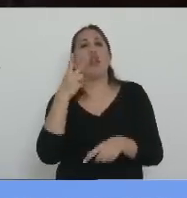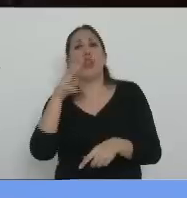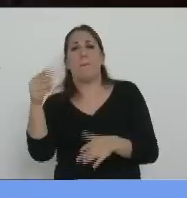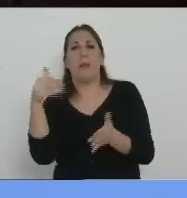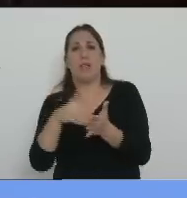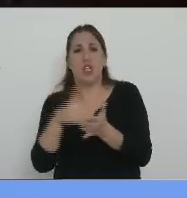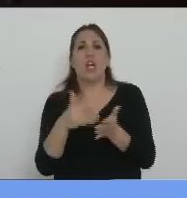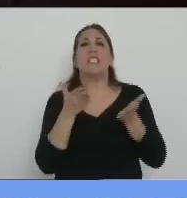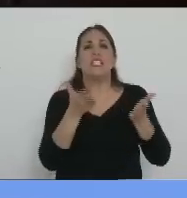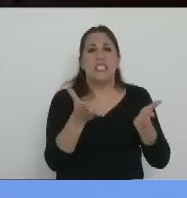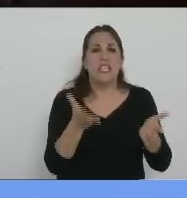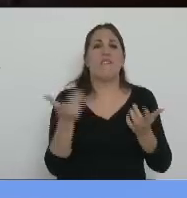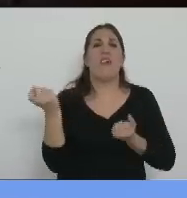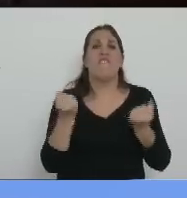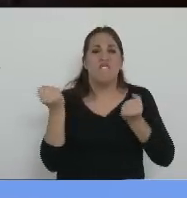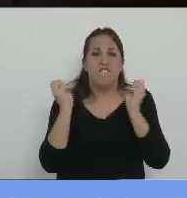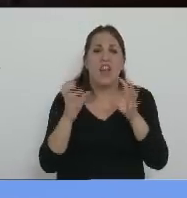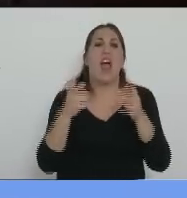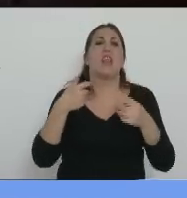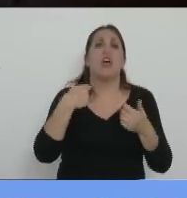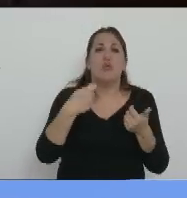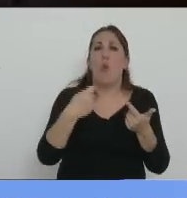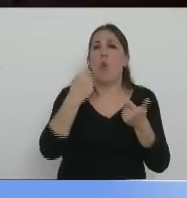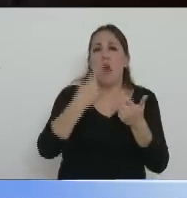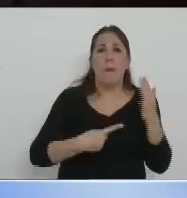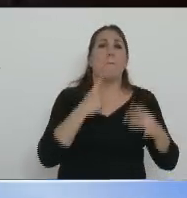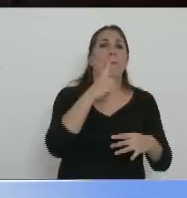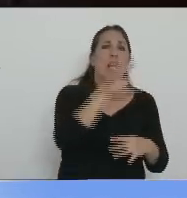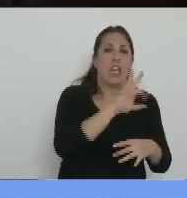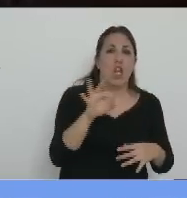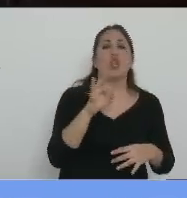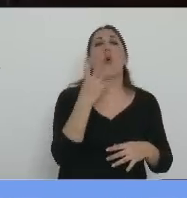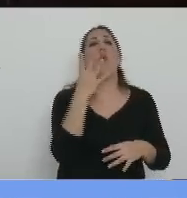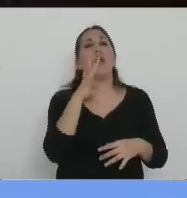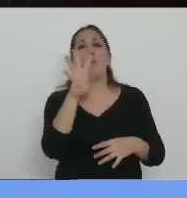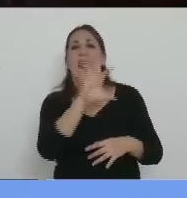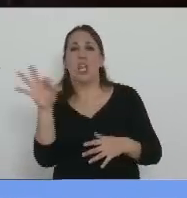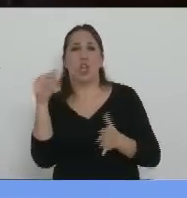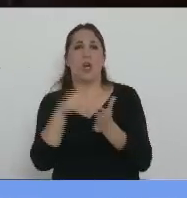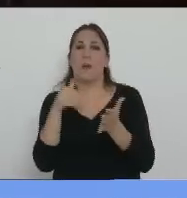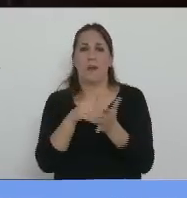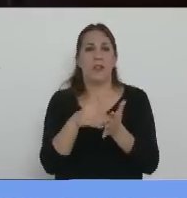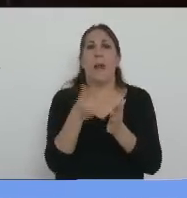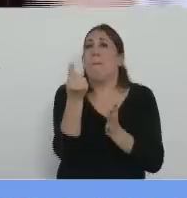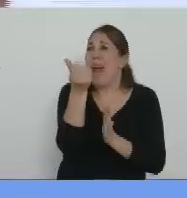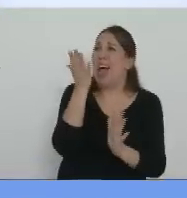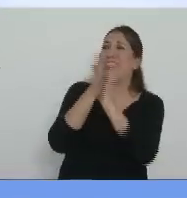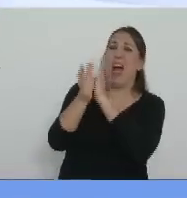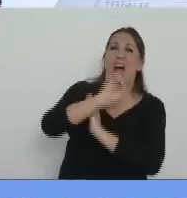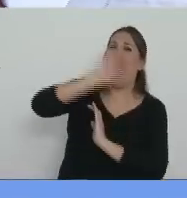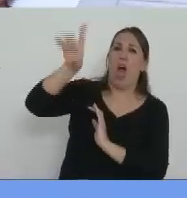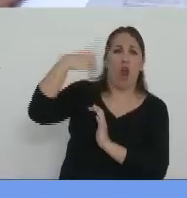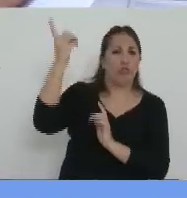servicios flete seguro viaje utilidad mil 500 y cuatro mil 500 millones esto no es fuga estos son